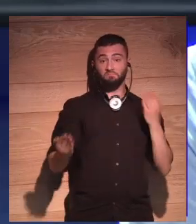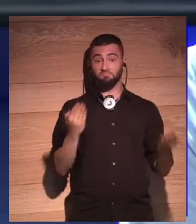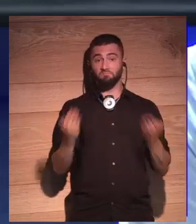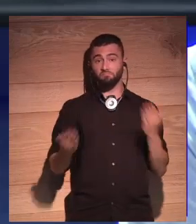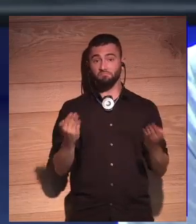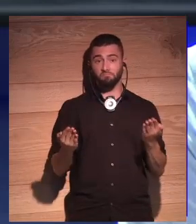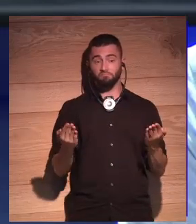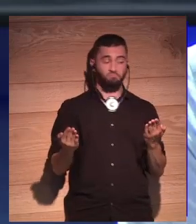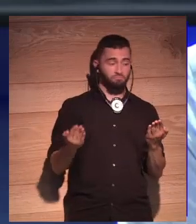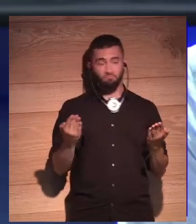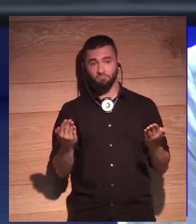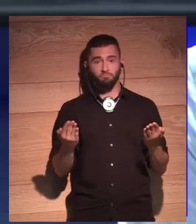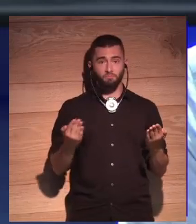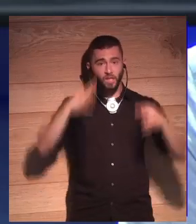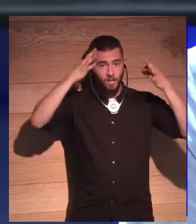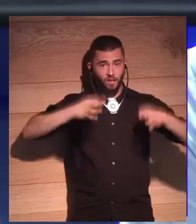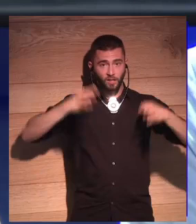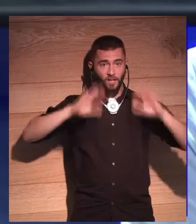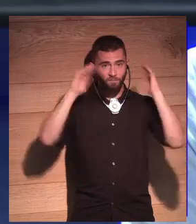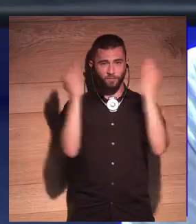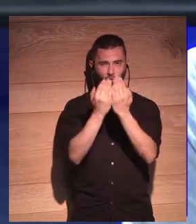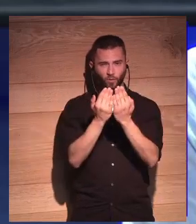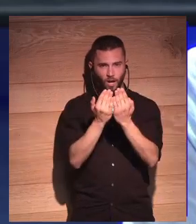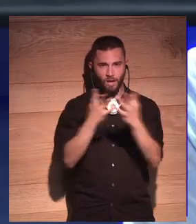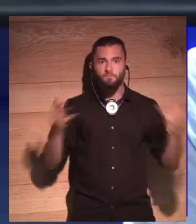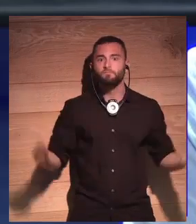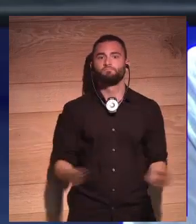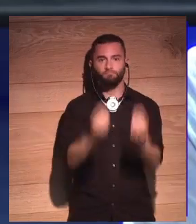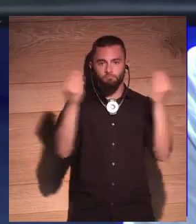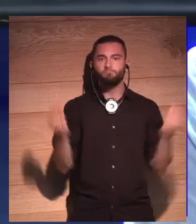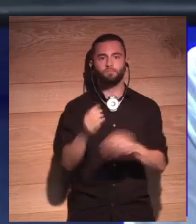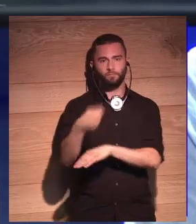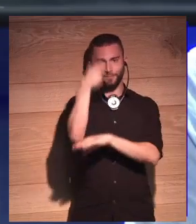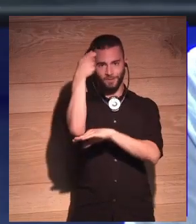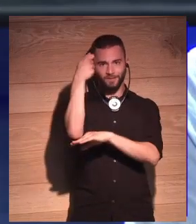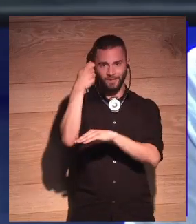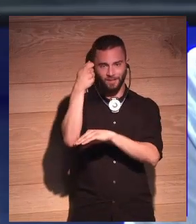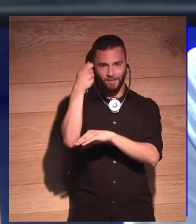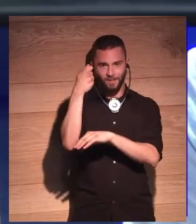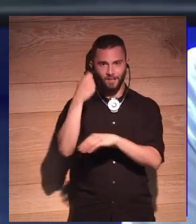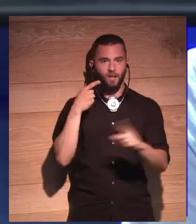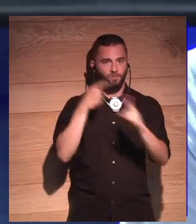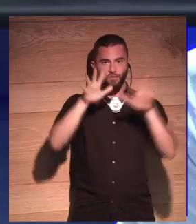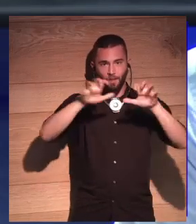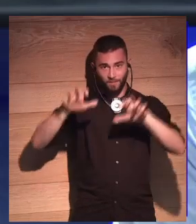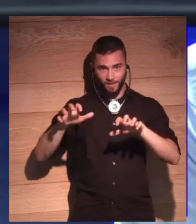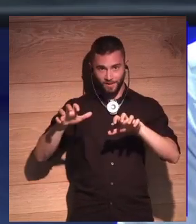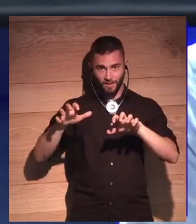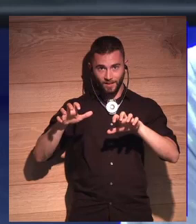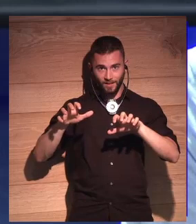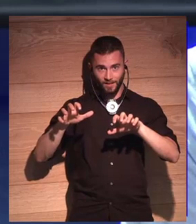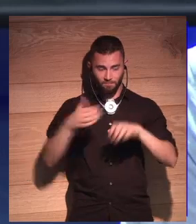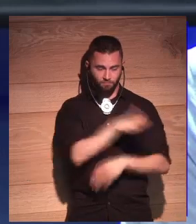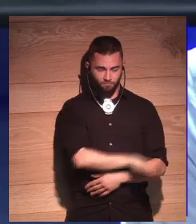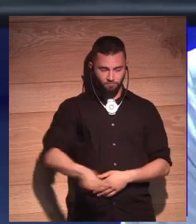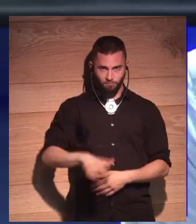que con el uso de la realidad virtual se ha llegado a una mejora sustancial del aprendizaje entre los